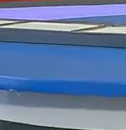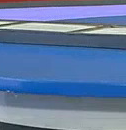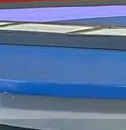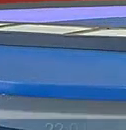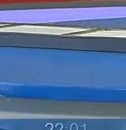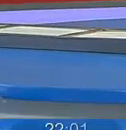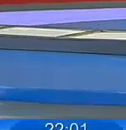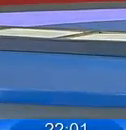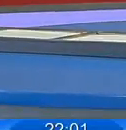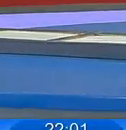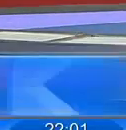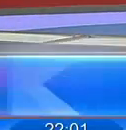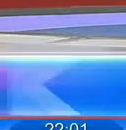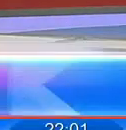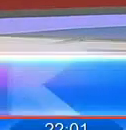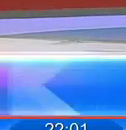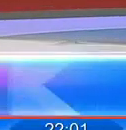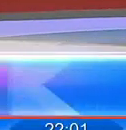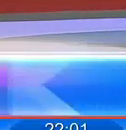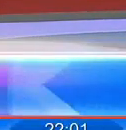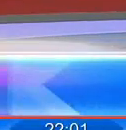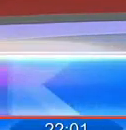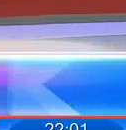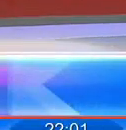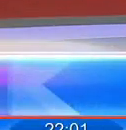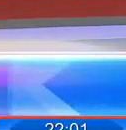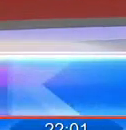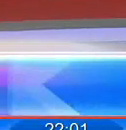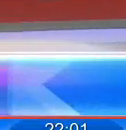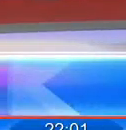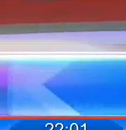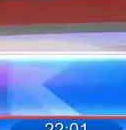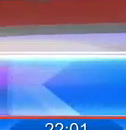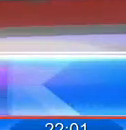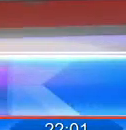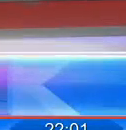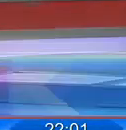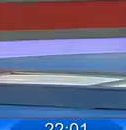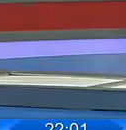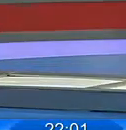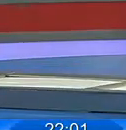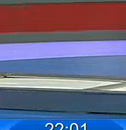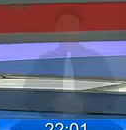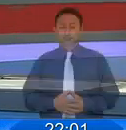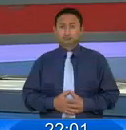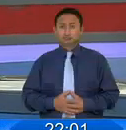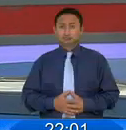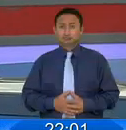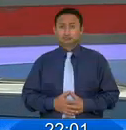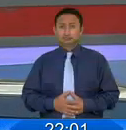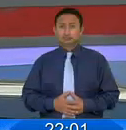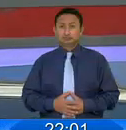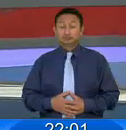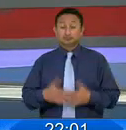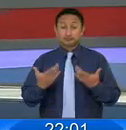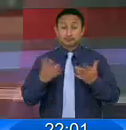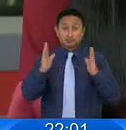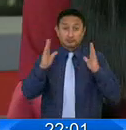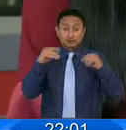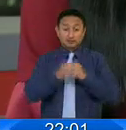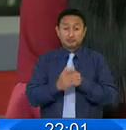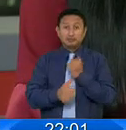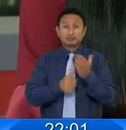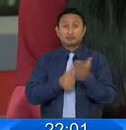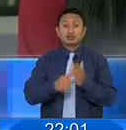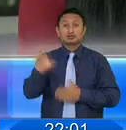Muy buenas noches, amigos. Bienvenidos a la emisión estelar del Comercio TV. Aquí, lo más destacado del día. Y atención, el ministro de